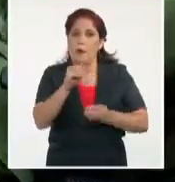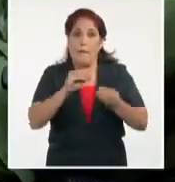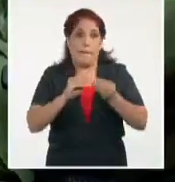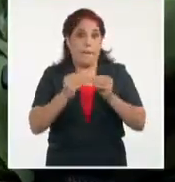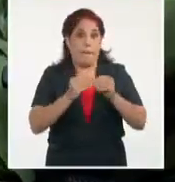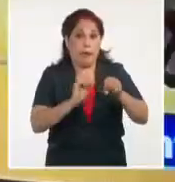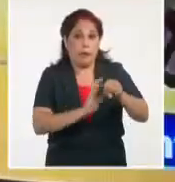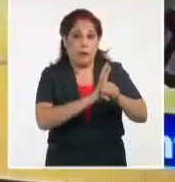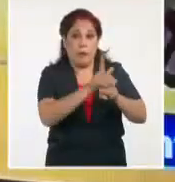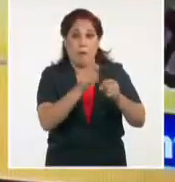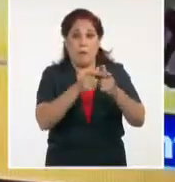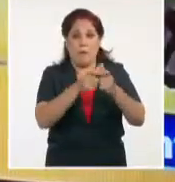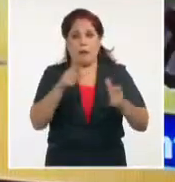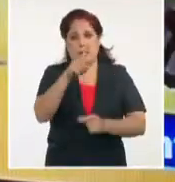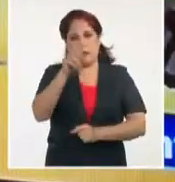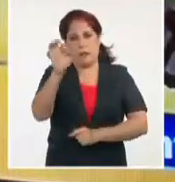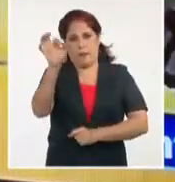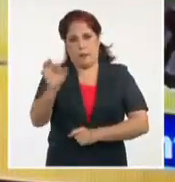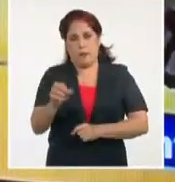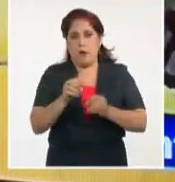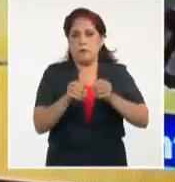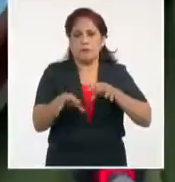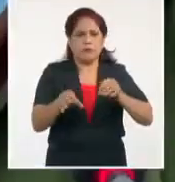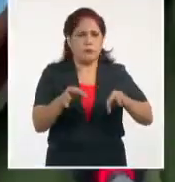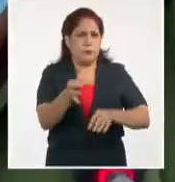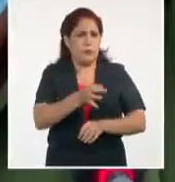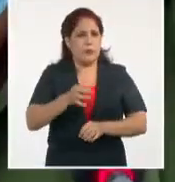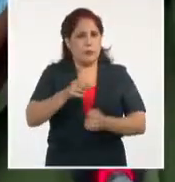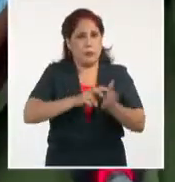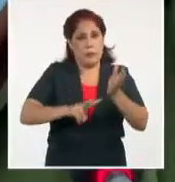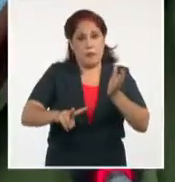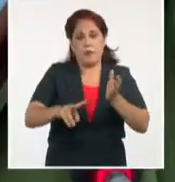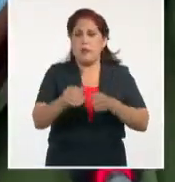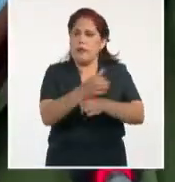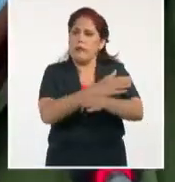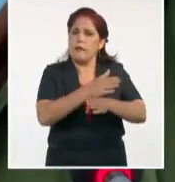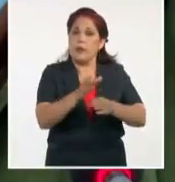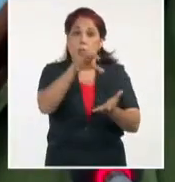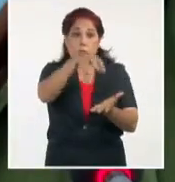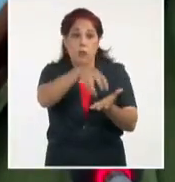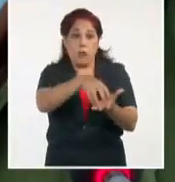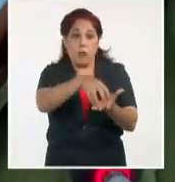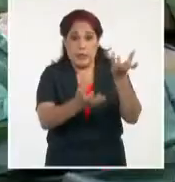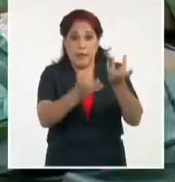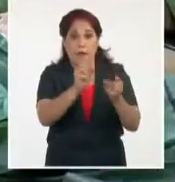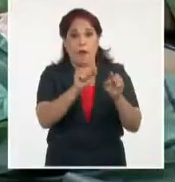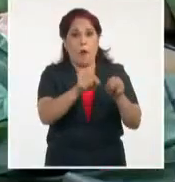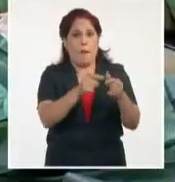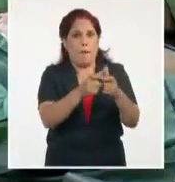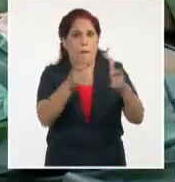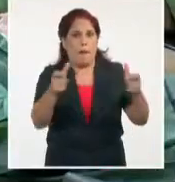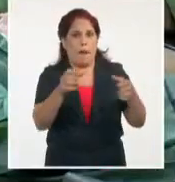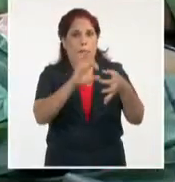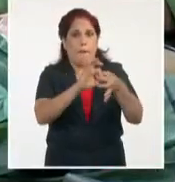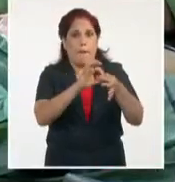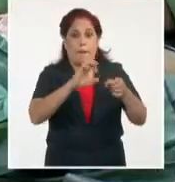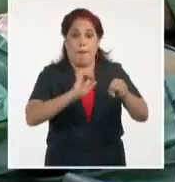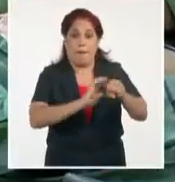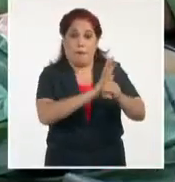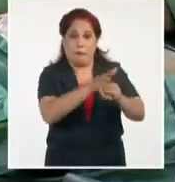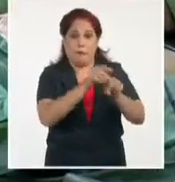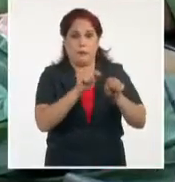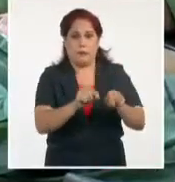virus del SARS-CoV-2 diseminado por todo el territorio, aunque la ciudad es el punto crítico.